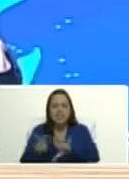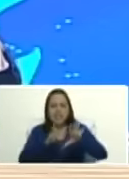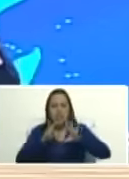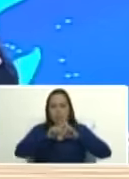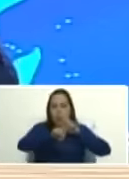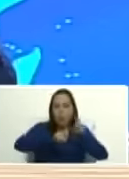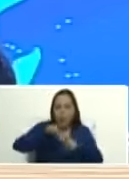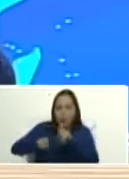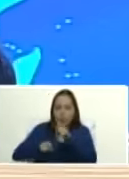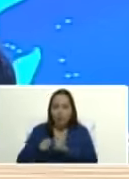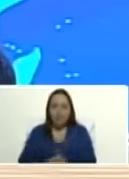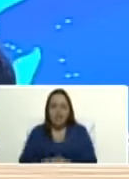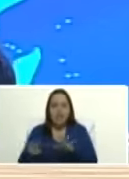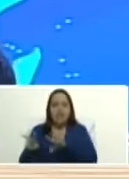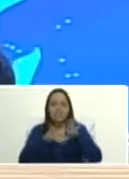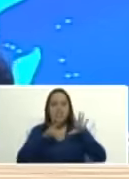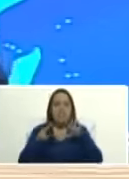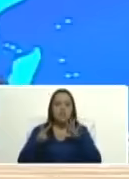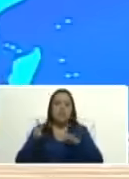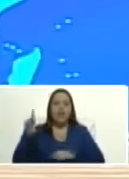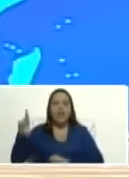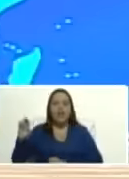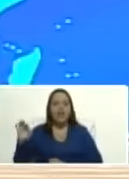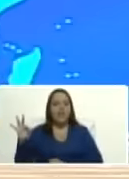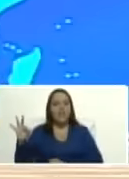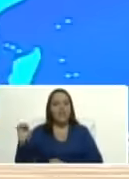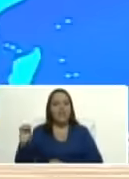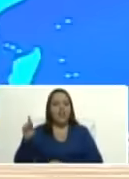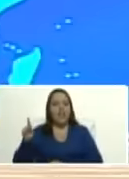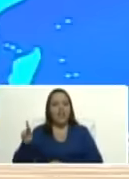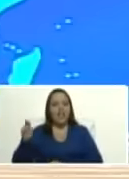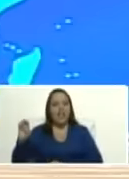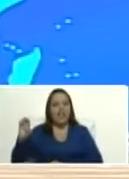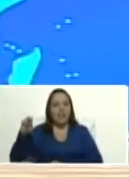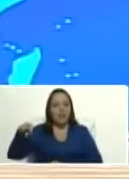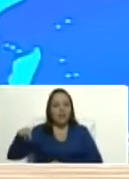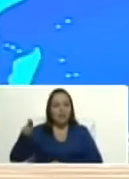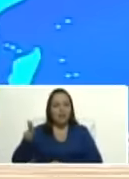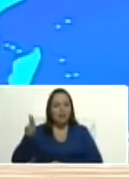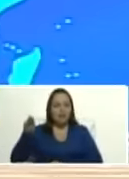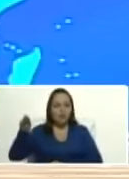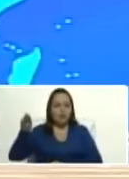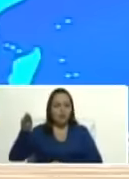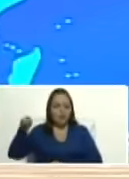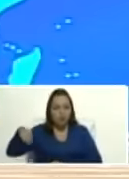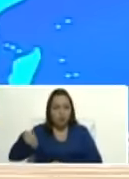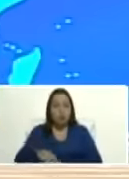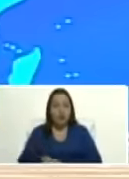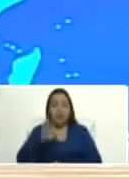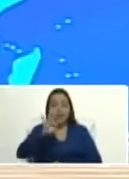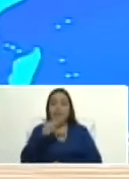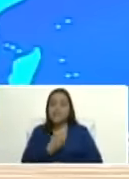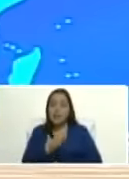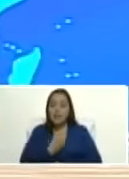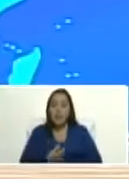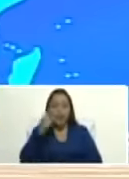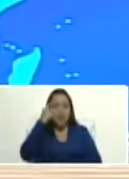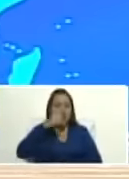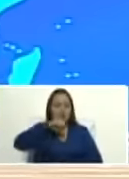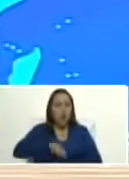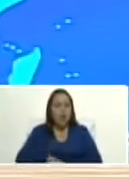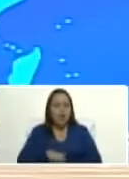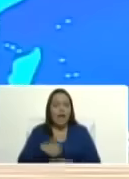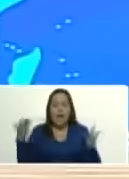consulta, el séptimo referendo, el 3 de diciembre será un día histórico de energía,